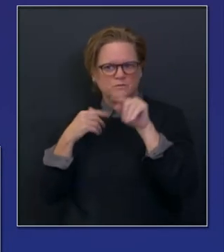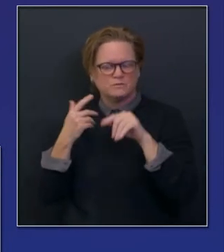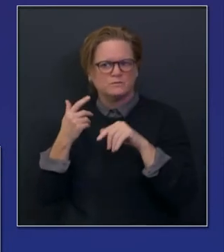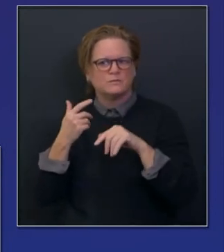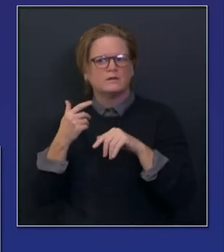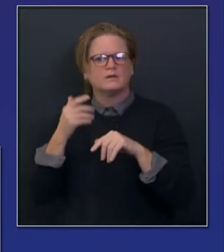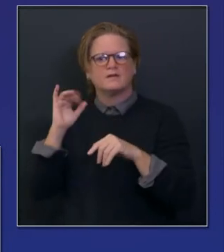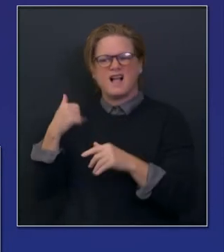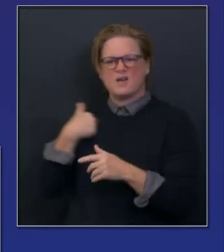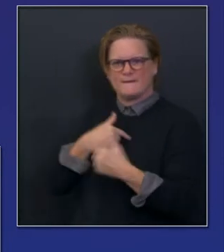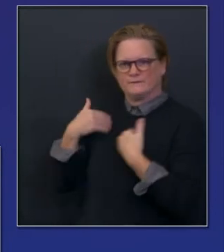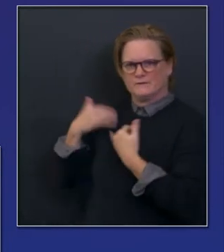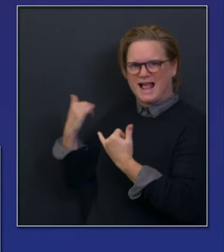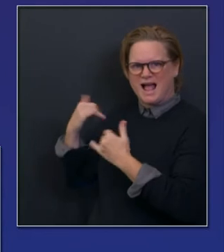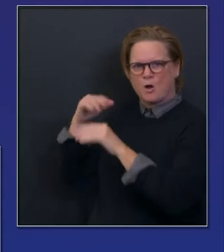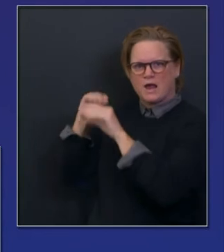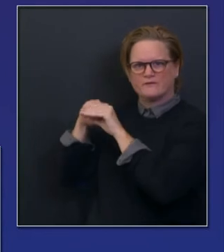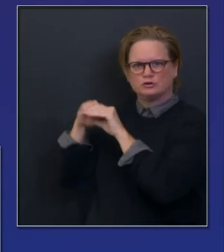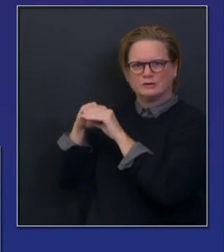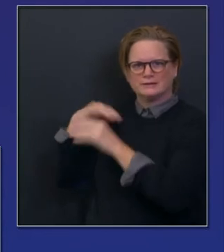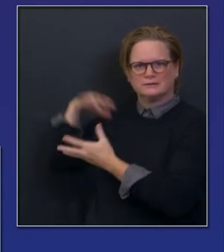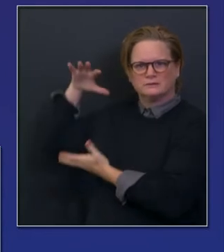Este es el inventario estatal.